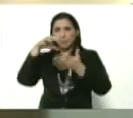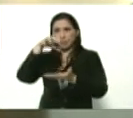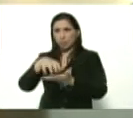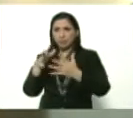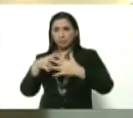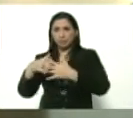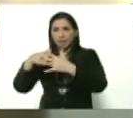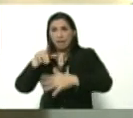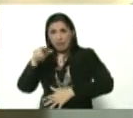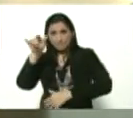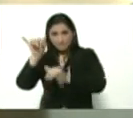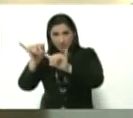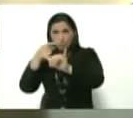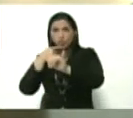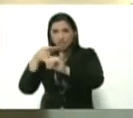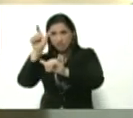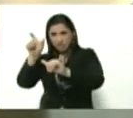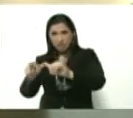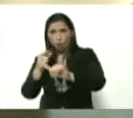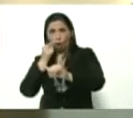lo reconoce,